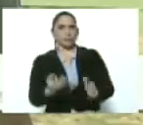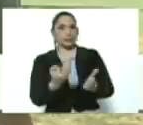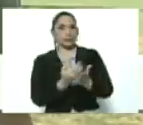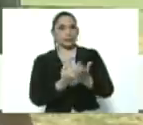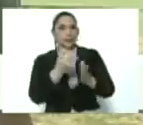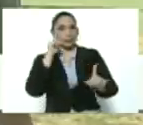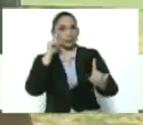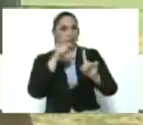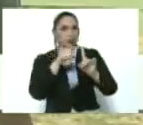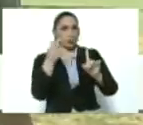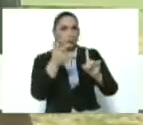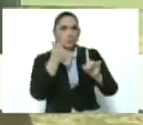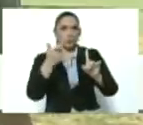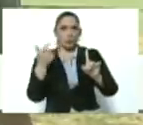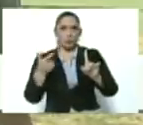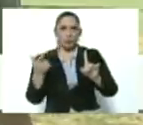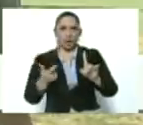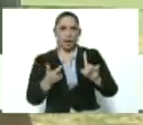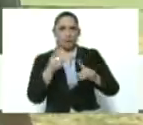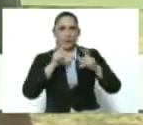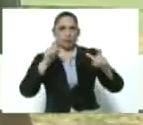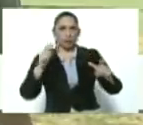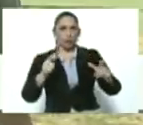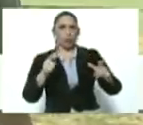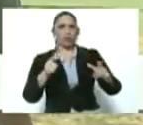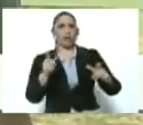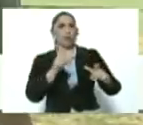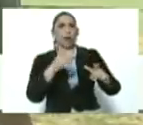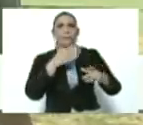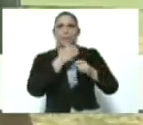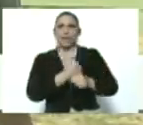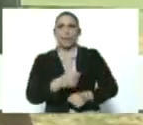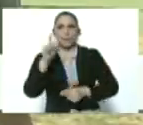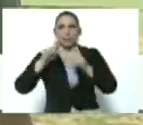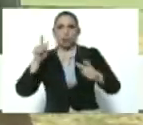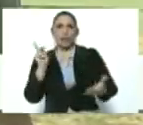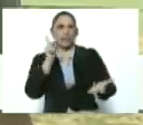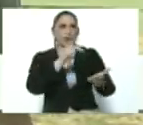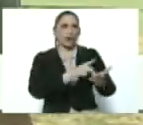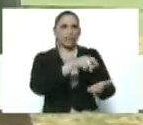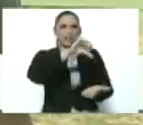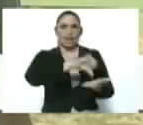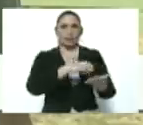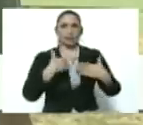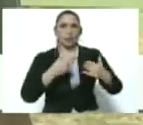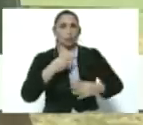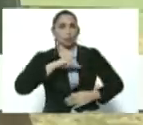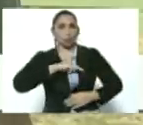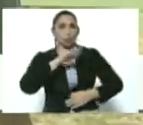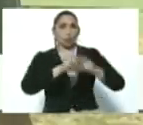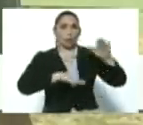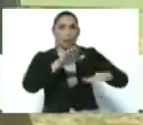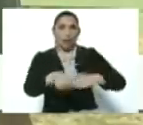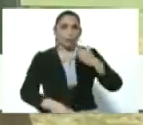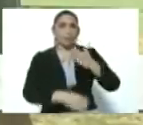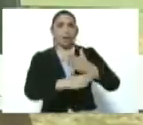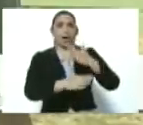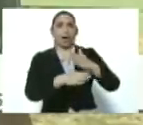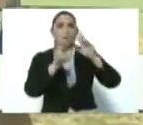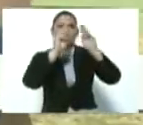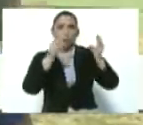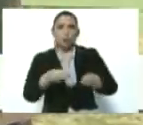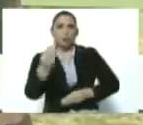el objetivo de buscar los casos que el paciente llegue al centro de salud nosotros vamos adelante y ha sido la metodología más